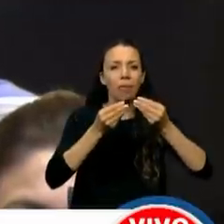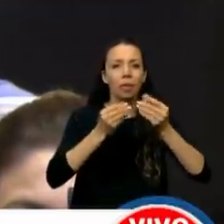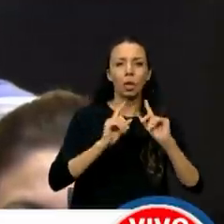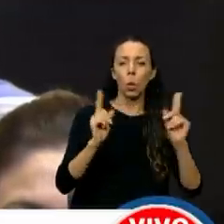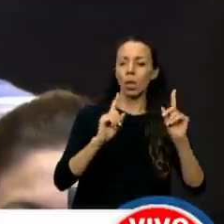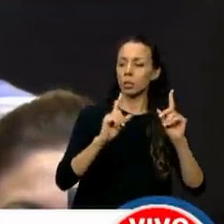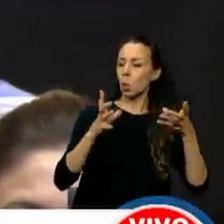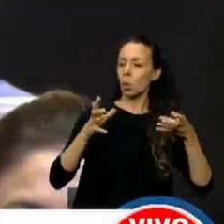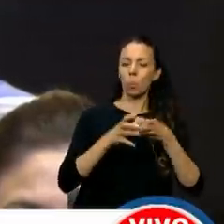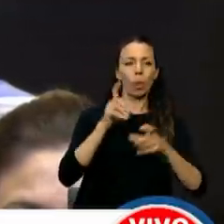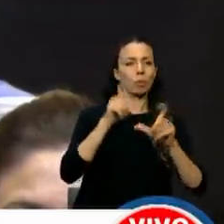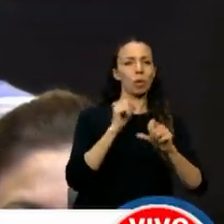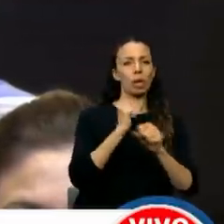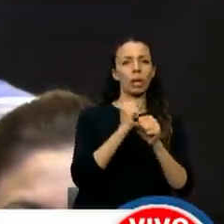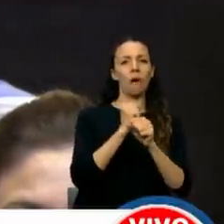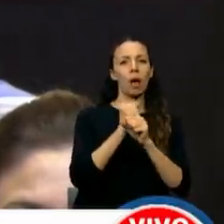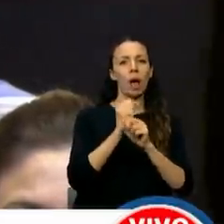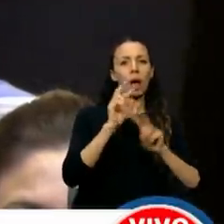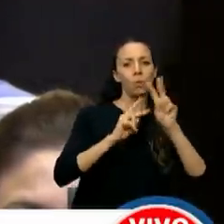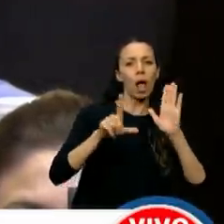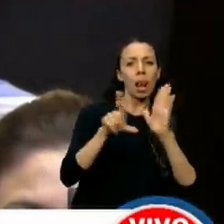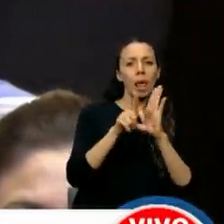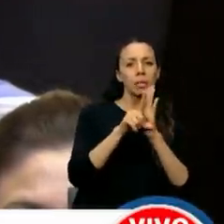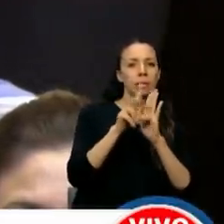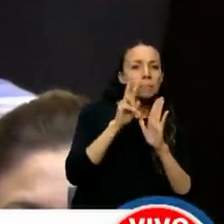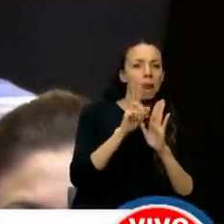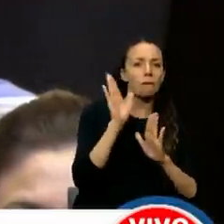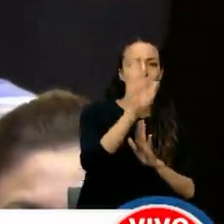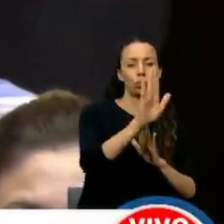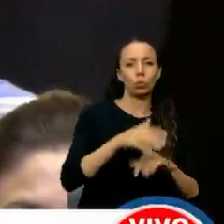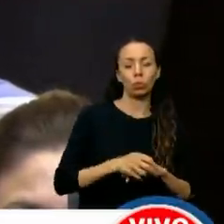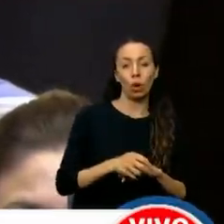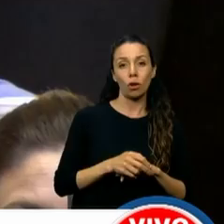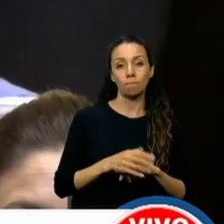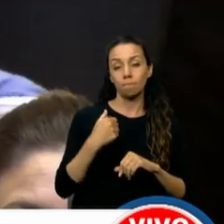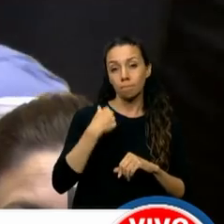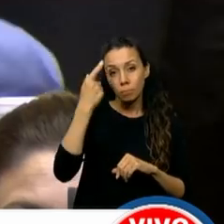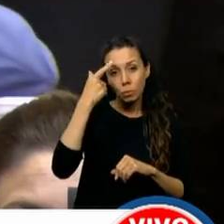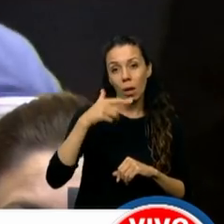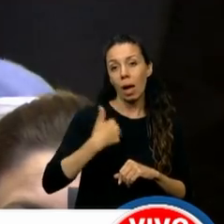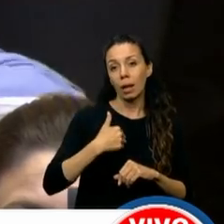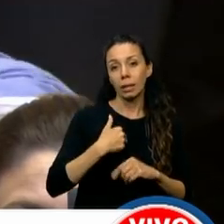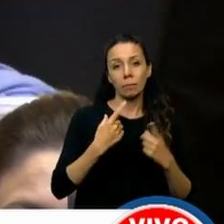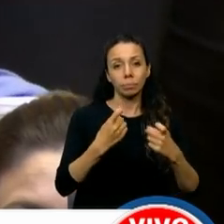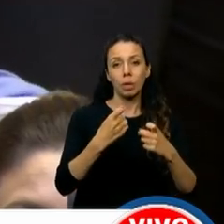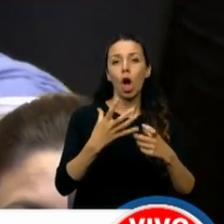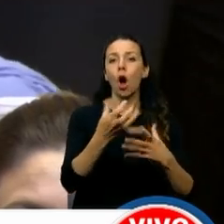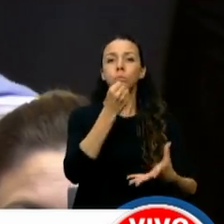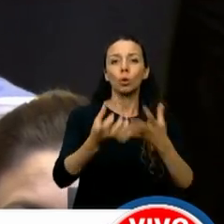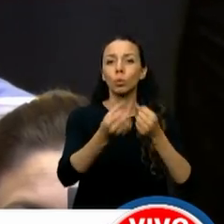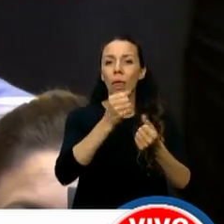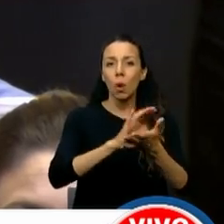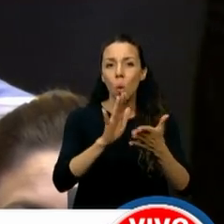hacia el futuro hacia un país que nos dé la posibilidad de desarrollar oportunidades porque creo que en ese sentido es que nos encontramos hoy